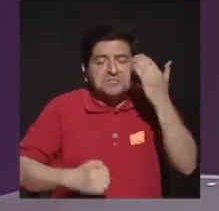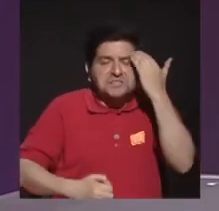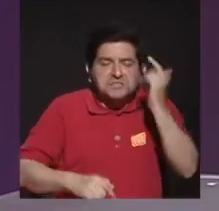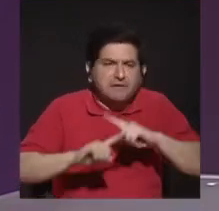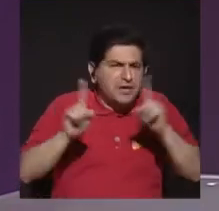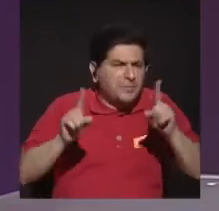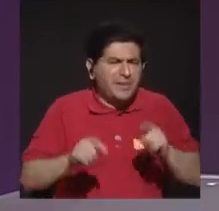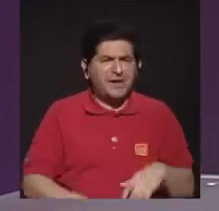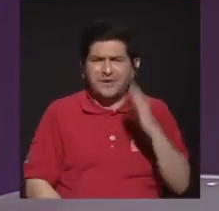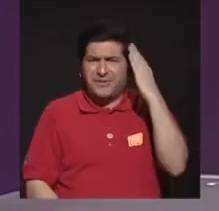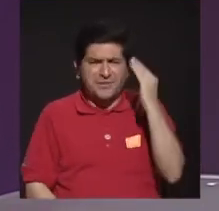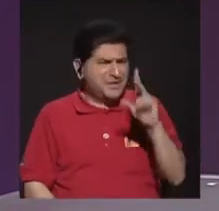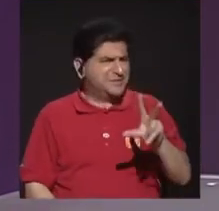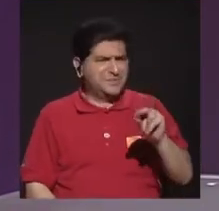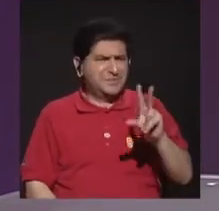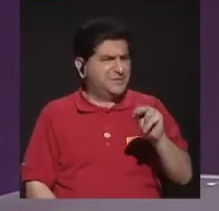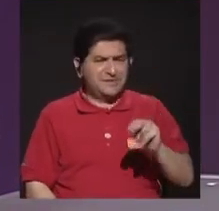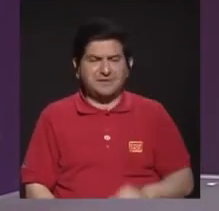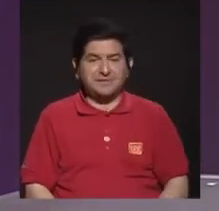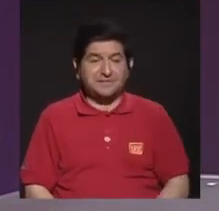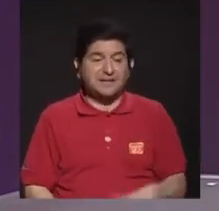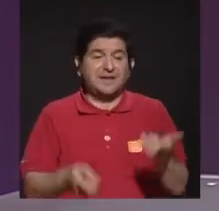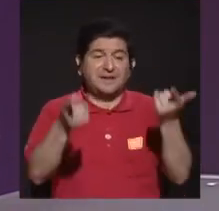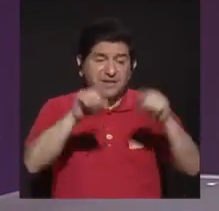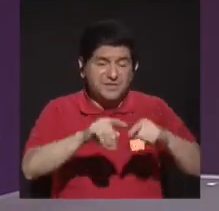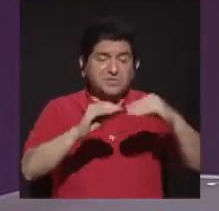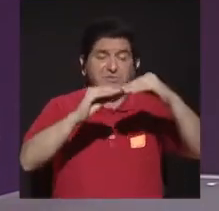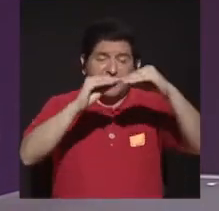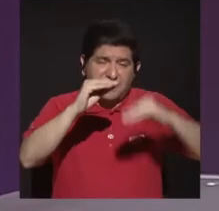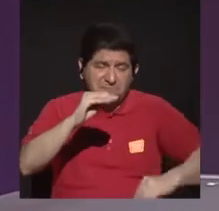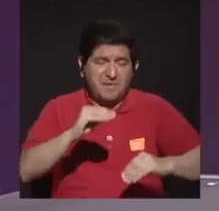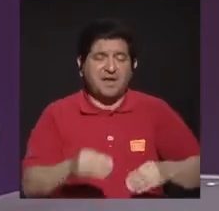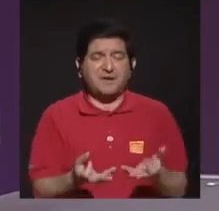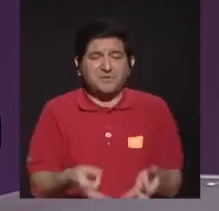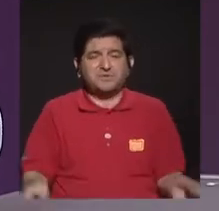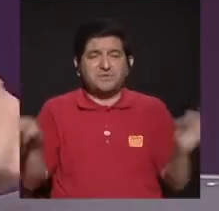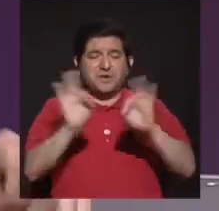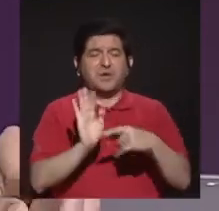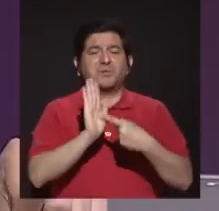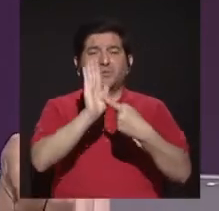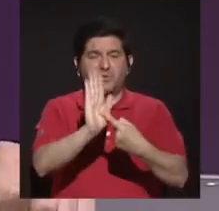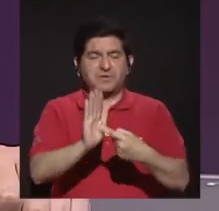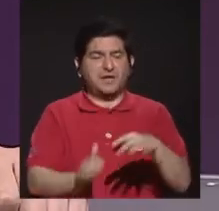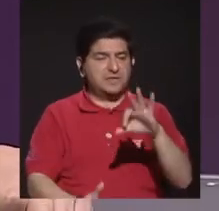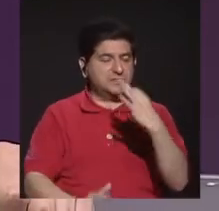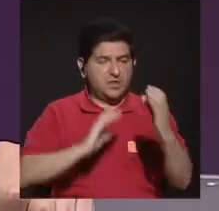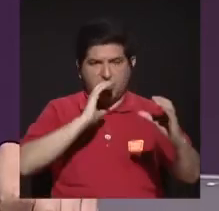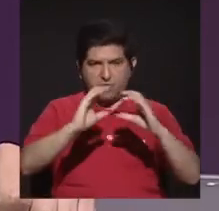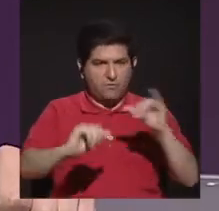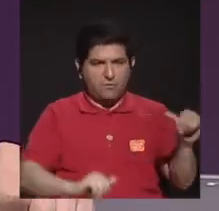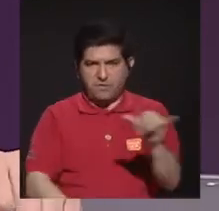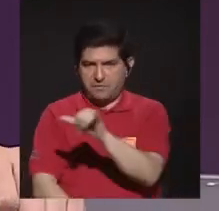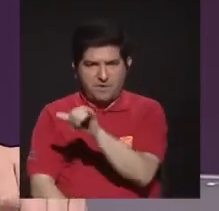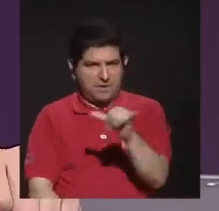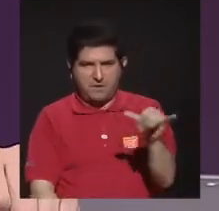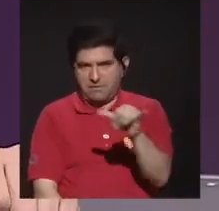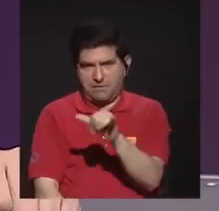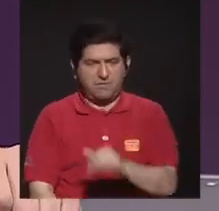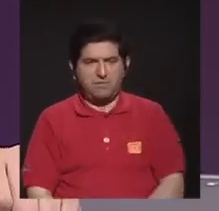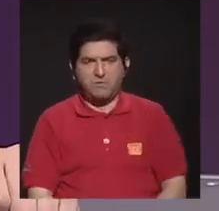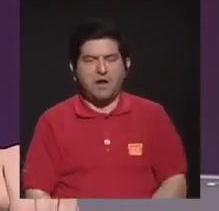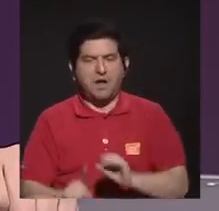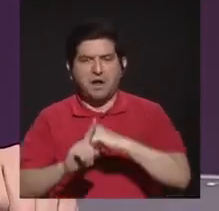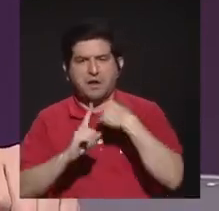que, por lo tanto, también se presta para restar la importancia. Tanto en los medios de comunicación como en